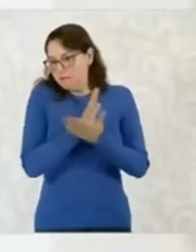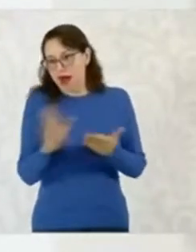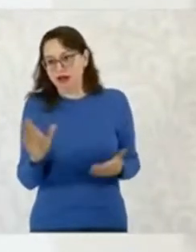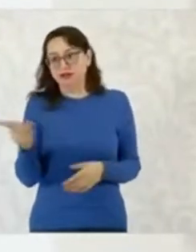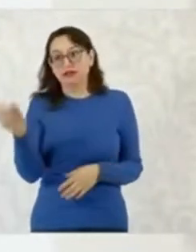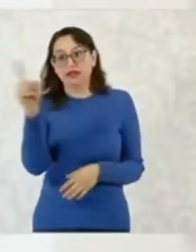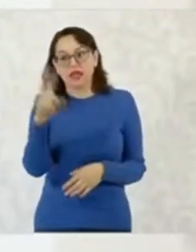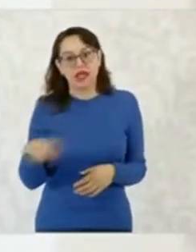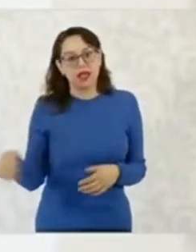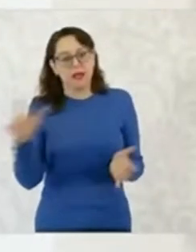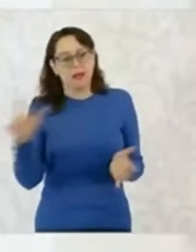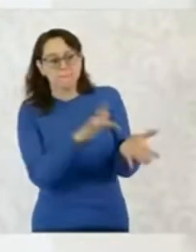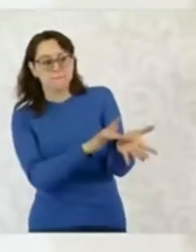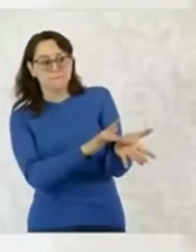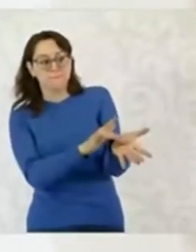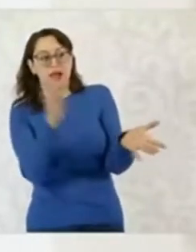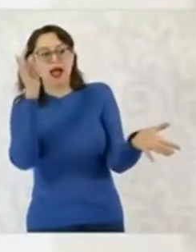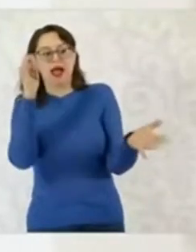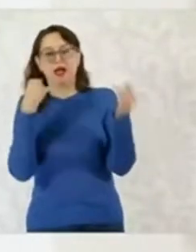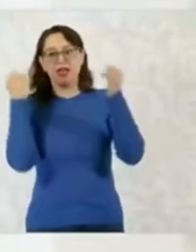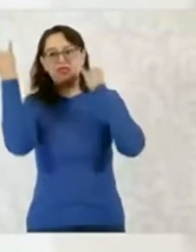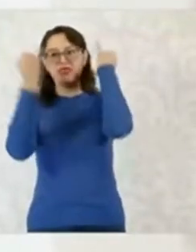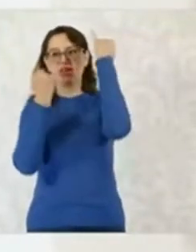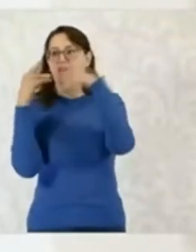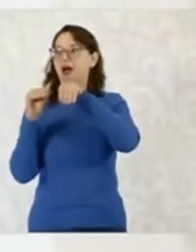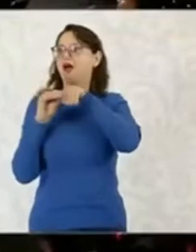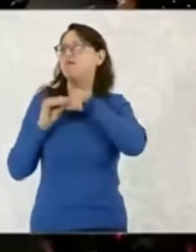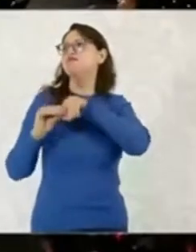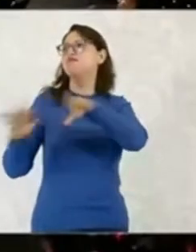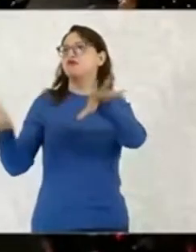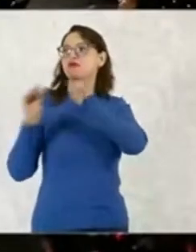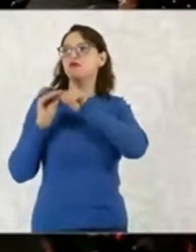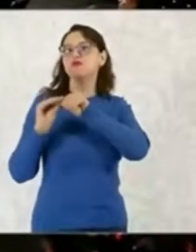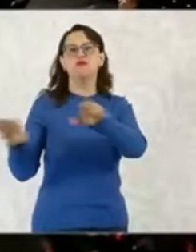¿Quiénes fueron los que hablaron por primera vez de eso?